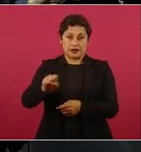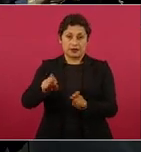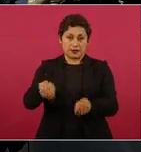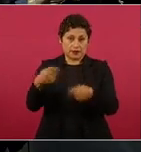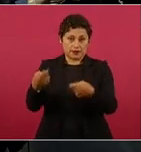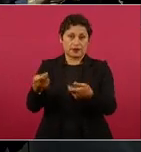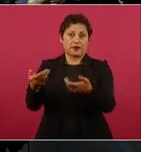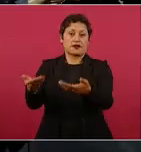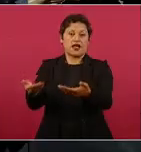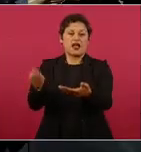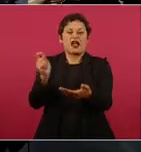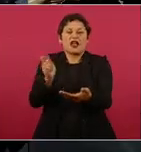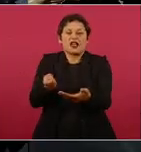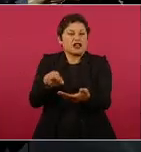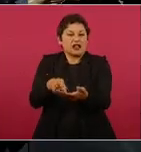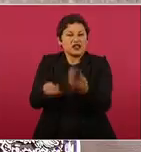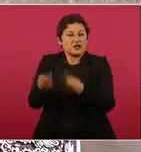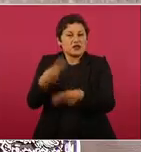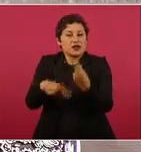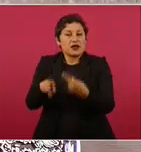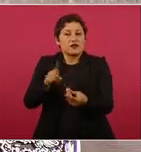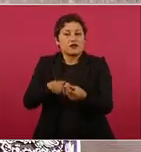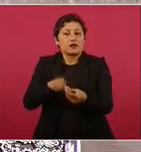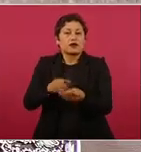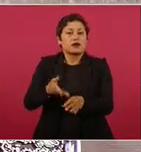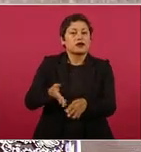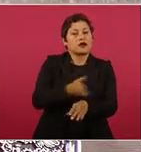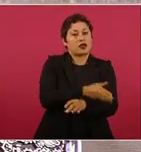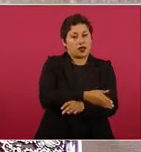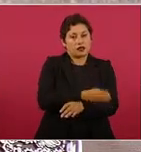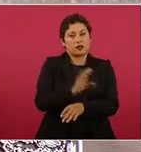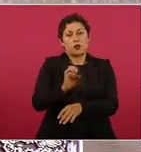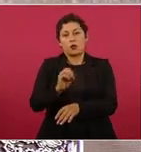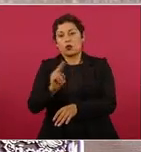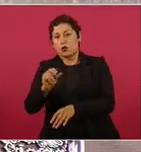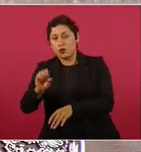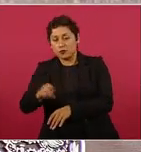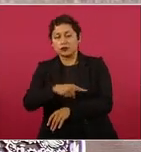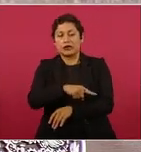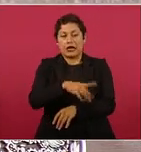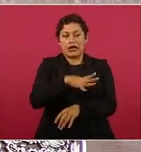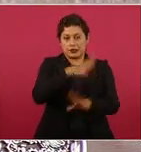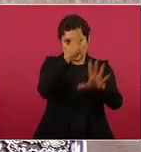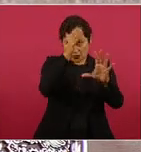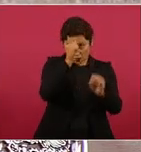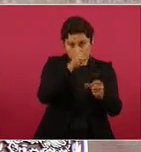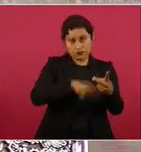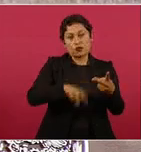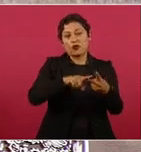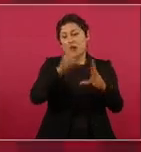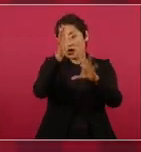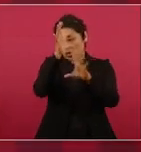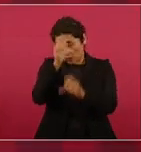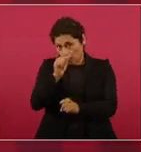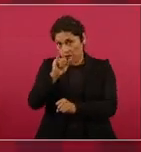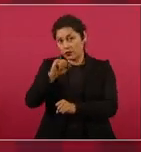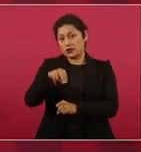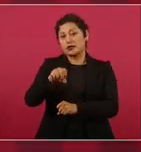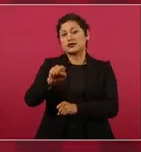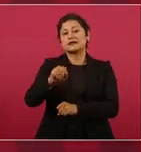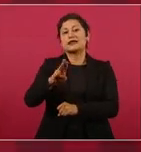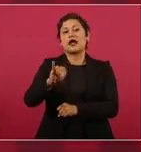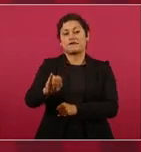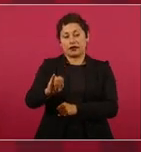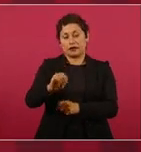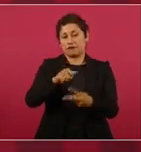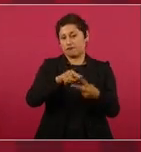que hizo la UNOPS y también otros contratos de INSABI. Solamente en algunos casos,